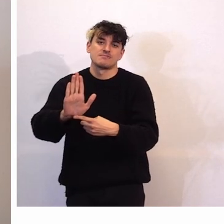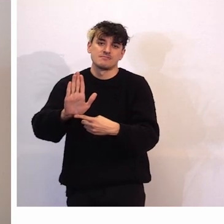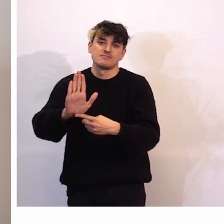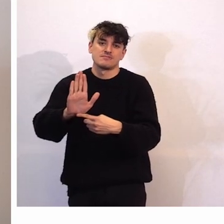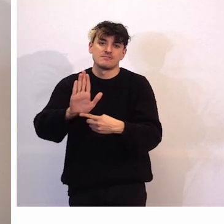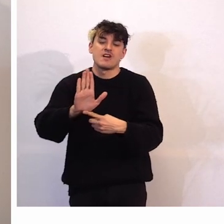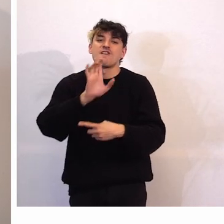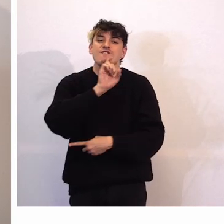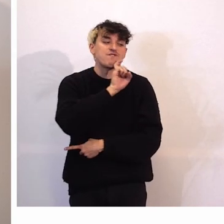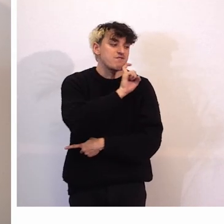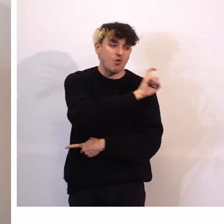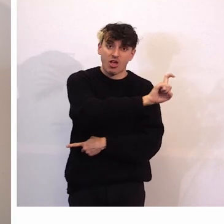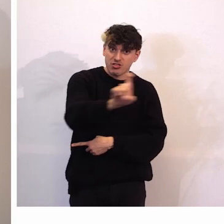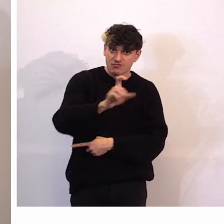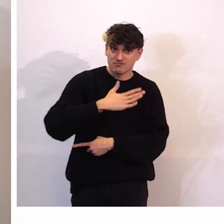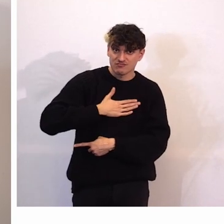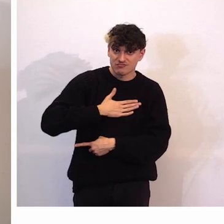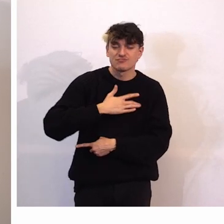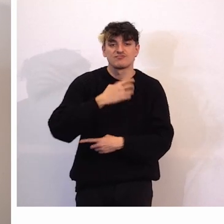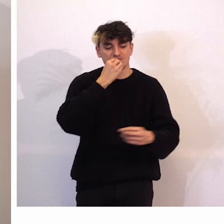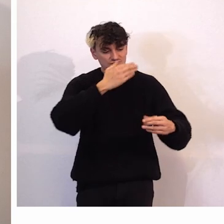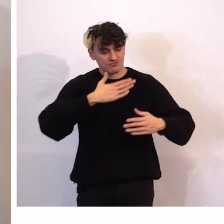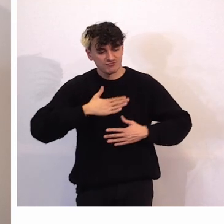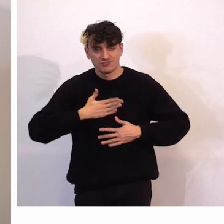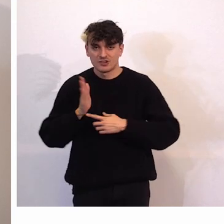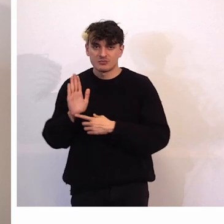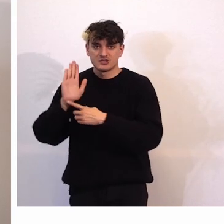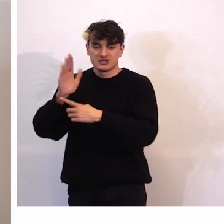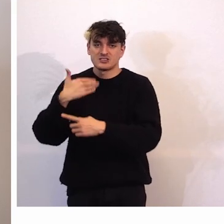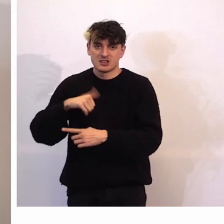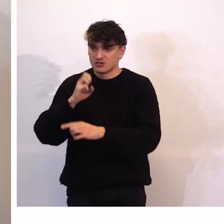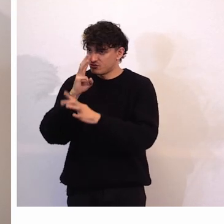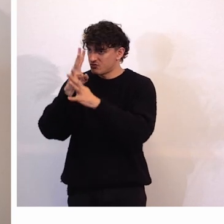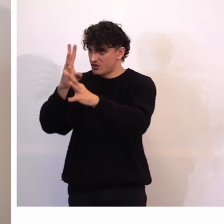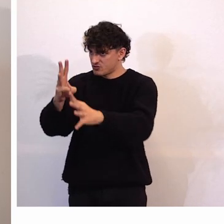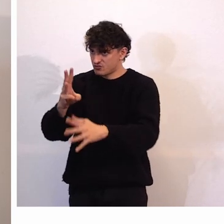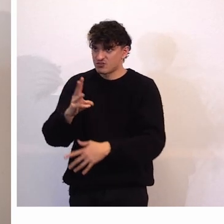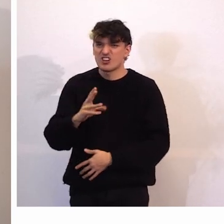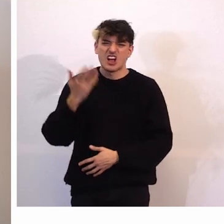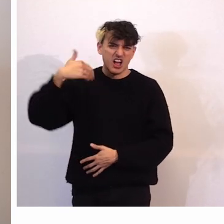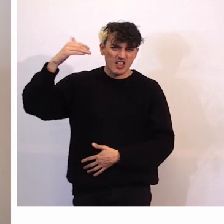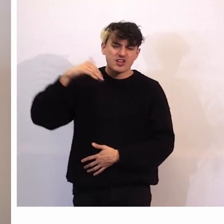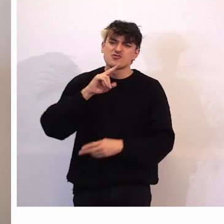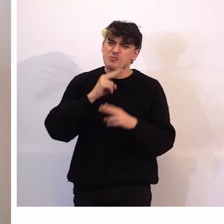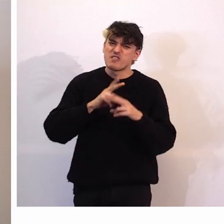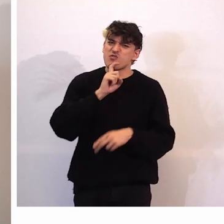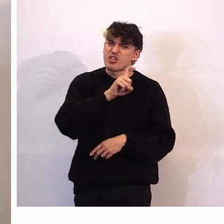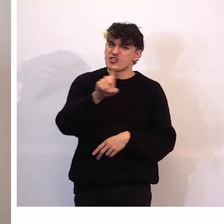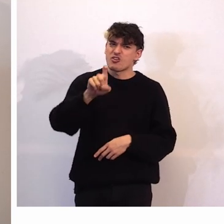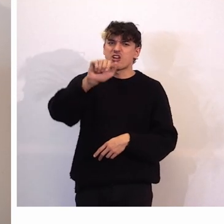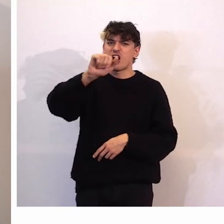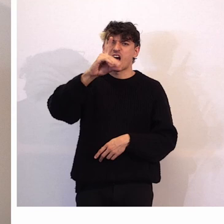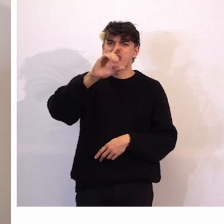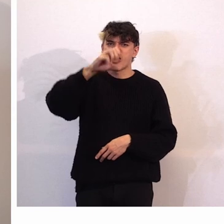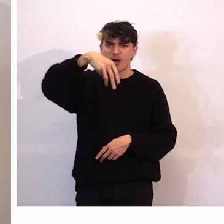de mi fundación. Empecé como representante cuando nos llamamos Fundación Ademo. Hemos cambiado de nombre,